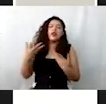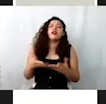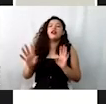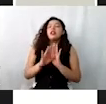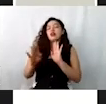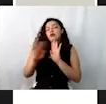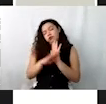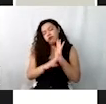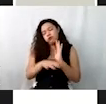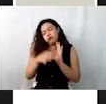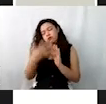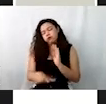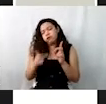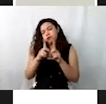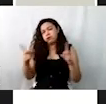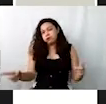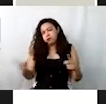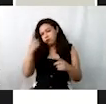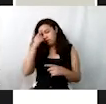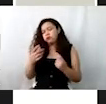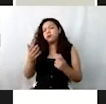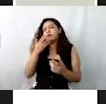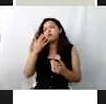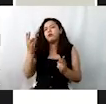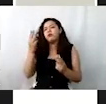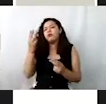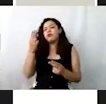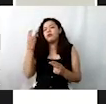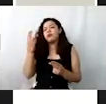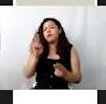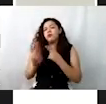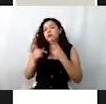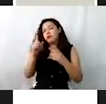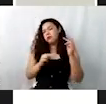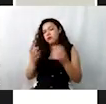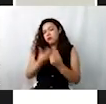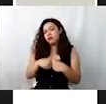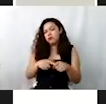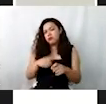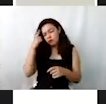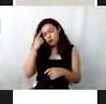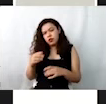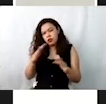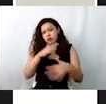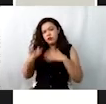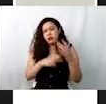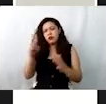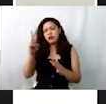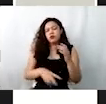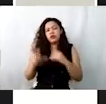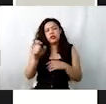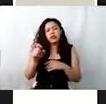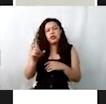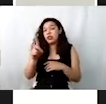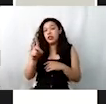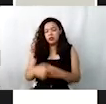el desarrollo de tanto a nivel social, económico y medioambiental del país hasta el 2030.